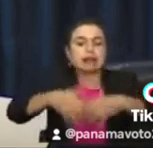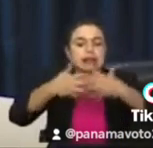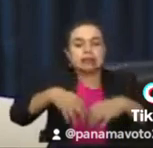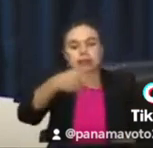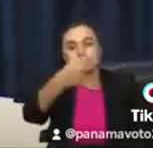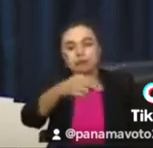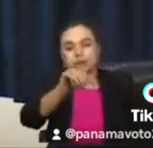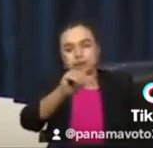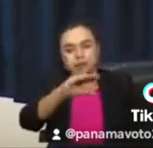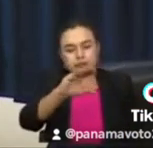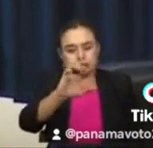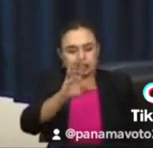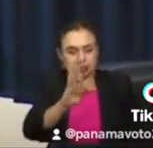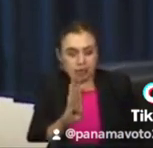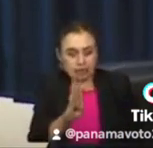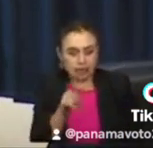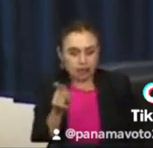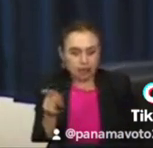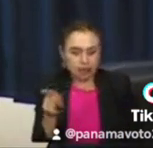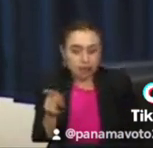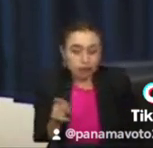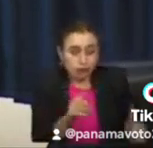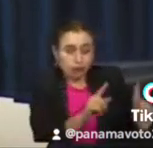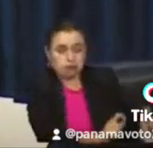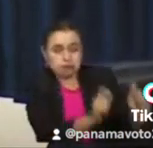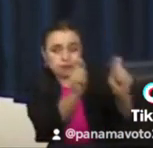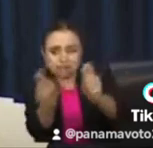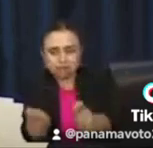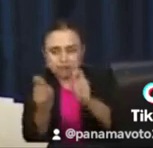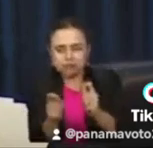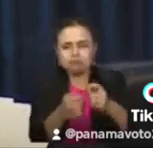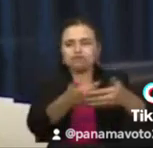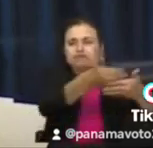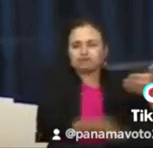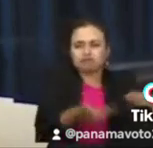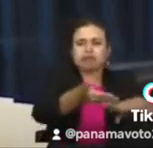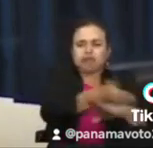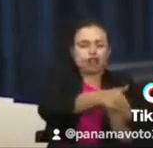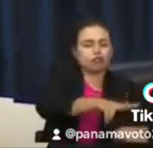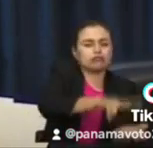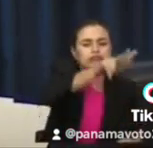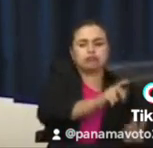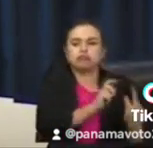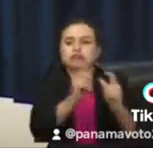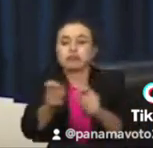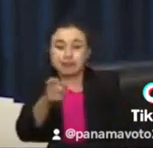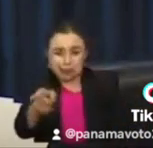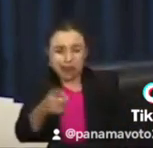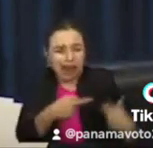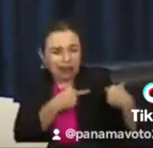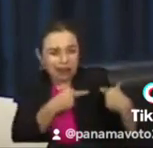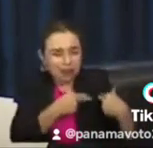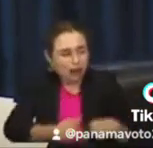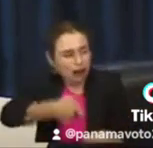más de licencias o de concesiones y no un vigilante de